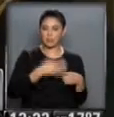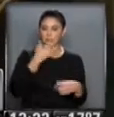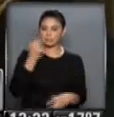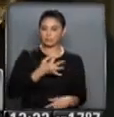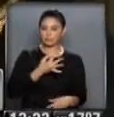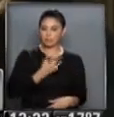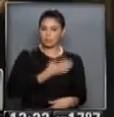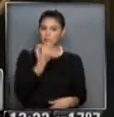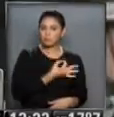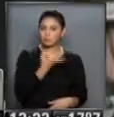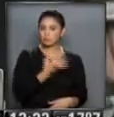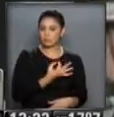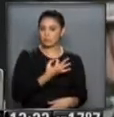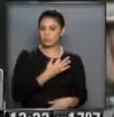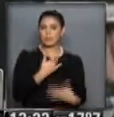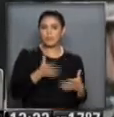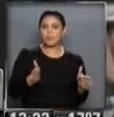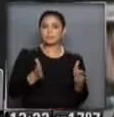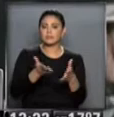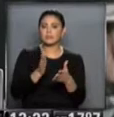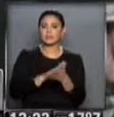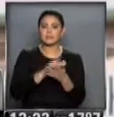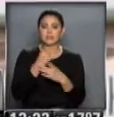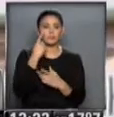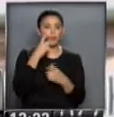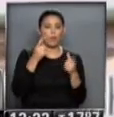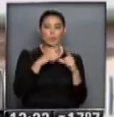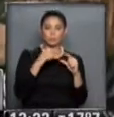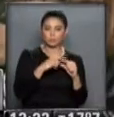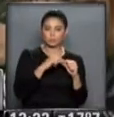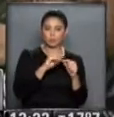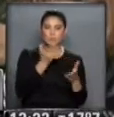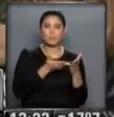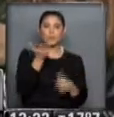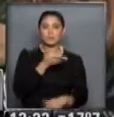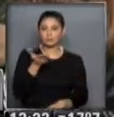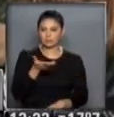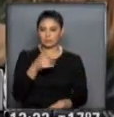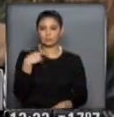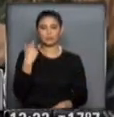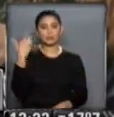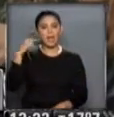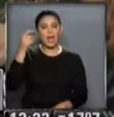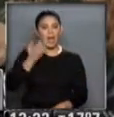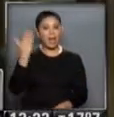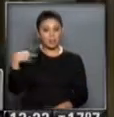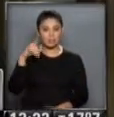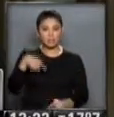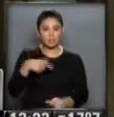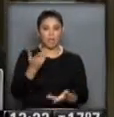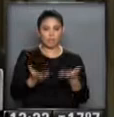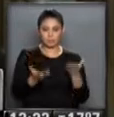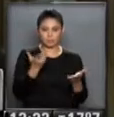francamente efectivas y que resultan efectivas en los números. En este sentido, hemos hecho el estudio en el pasado, por eso es que